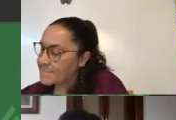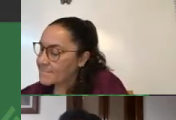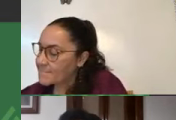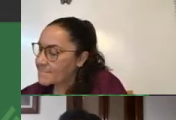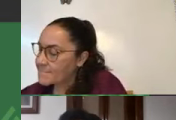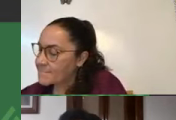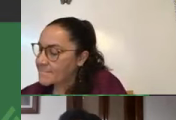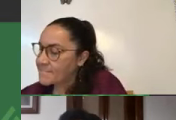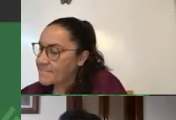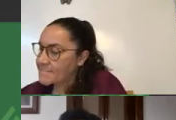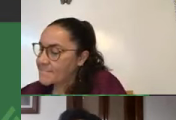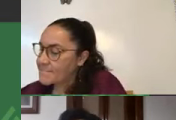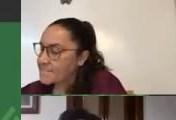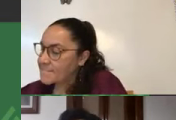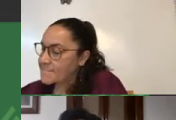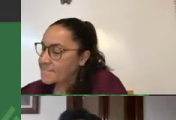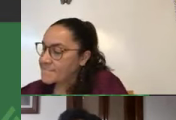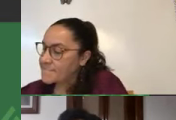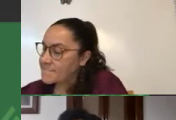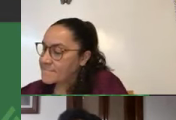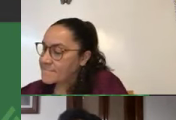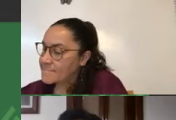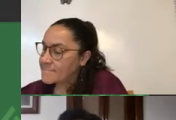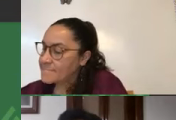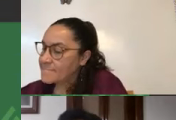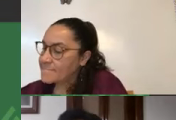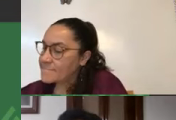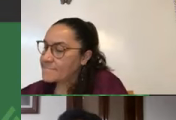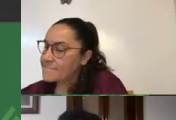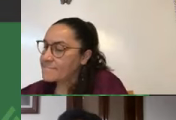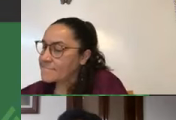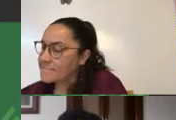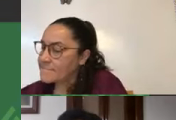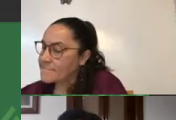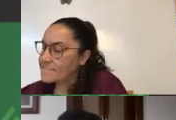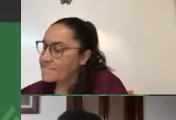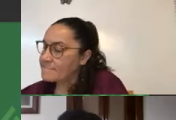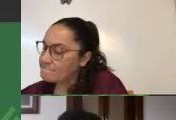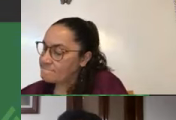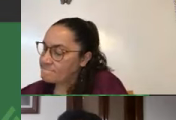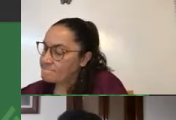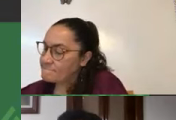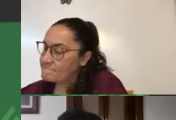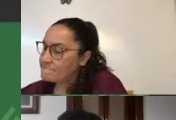contribuyentes. En concordancia con lo anterior, se propone lo siguiente: